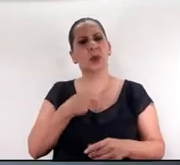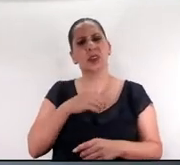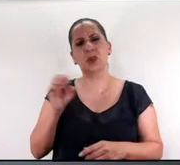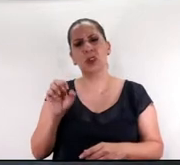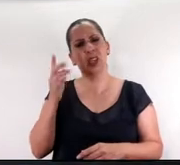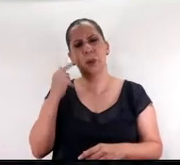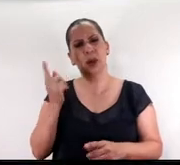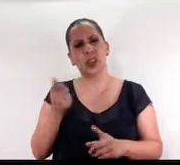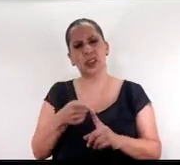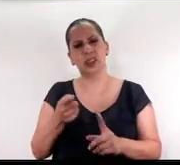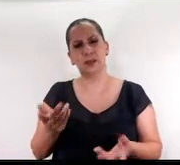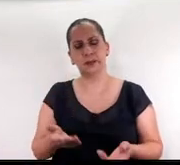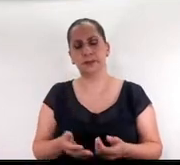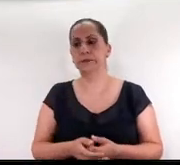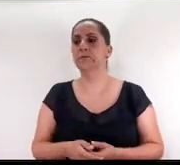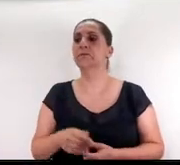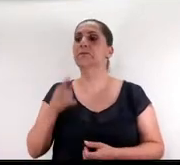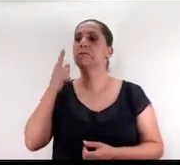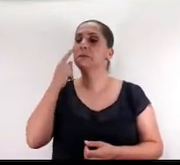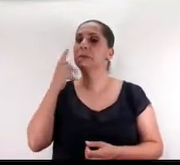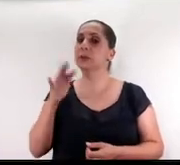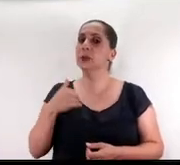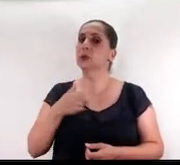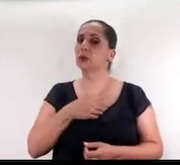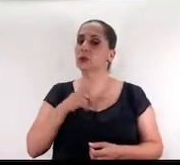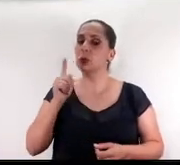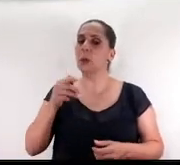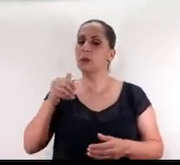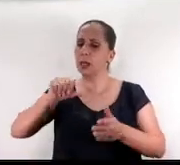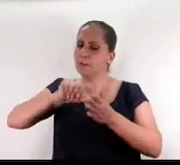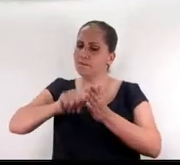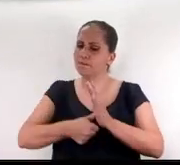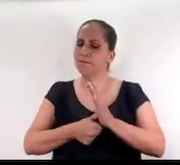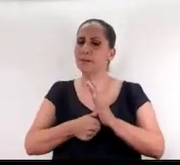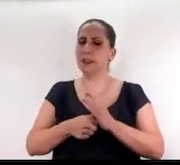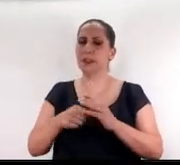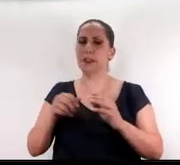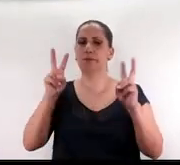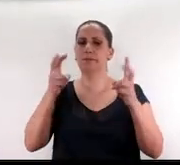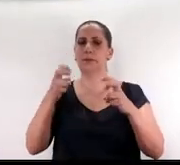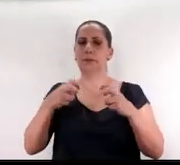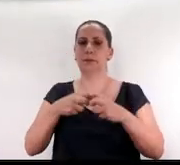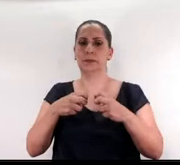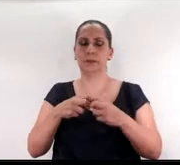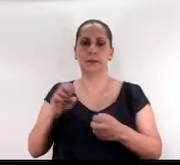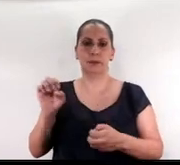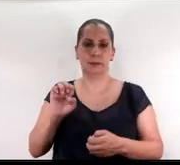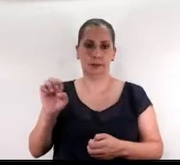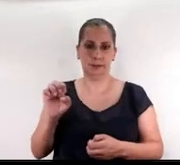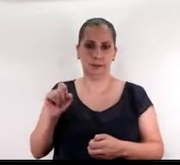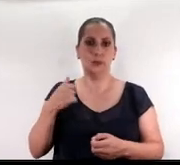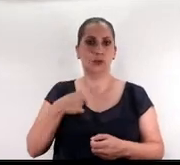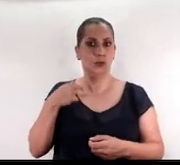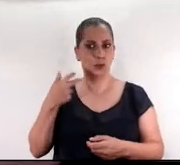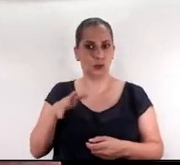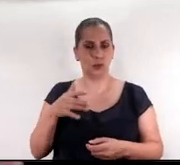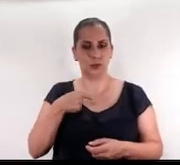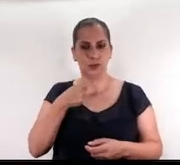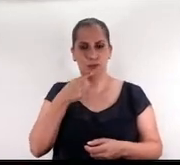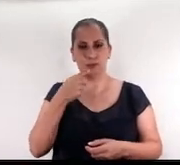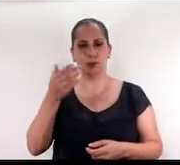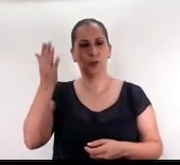me parece que nosotros tenemos que darle mucho énfasis al tema energético. Lo he señalado